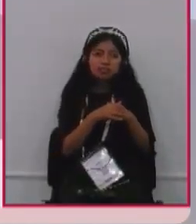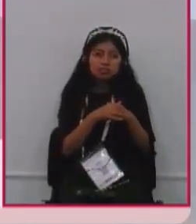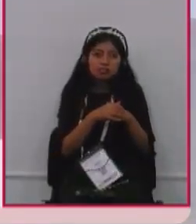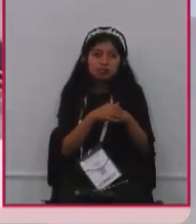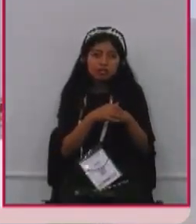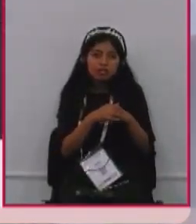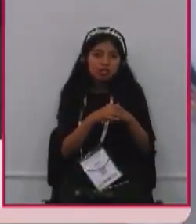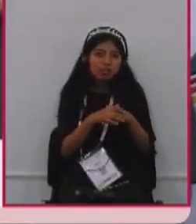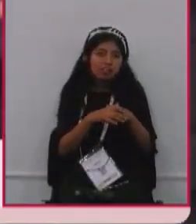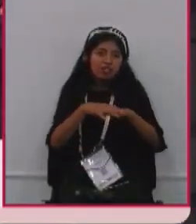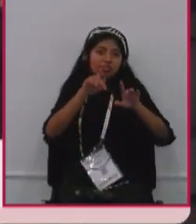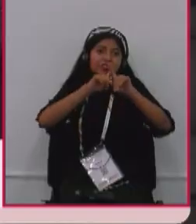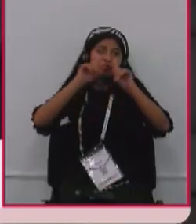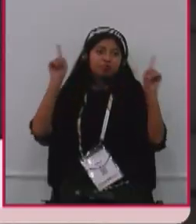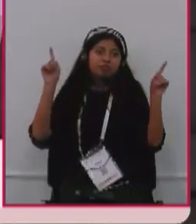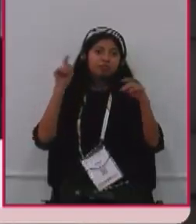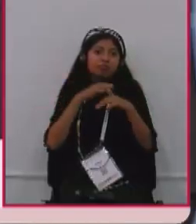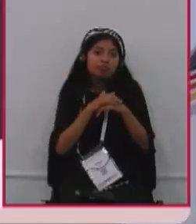existen?